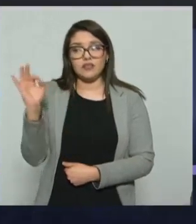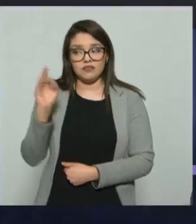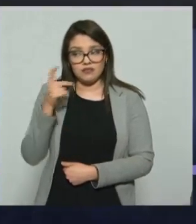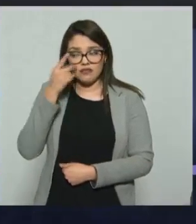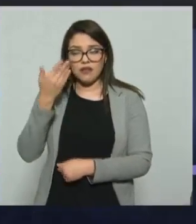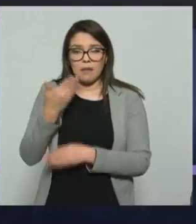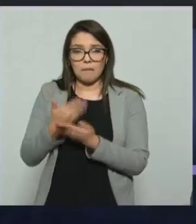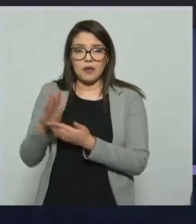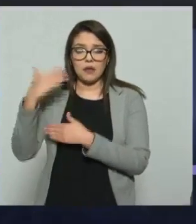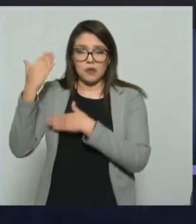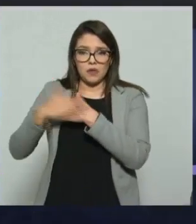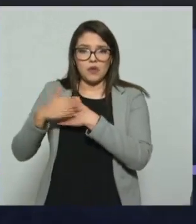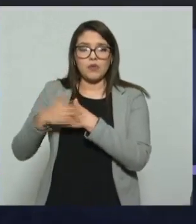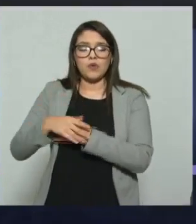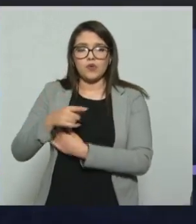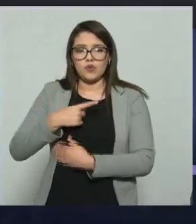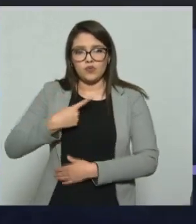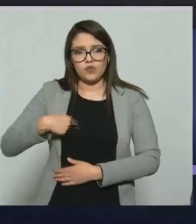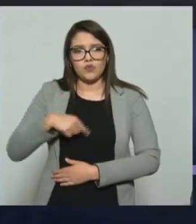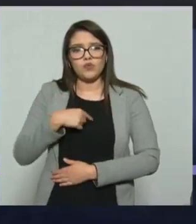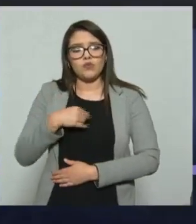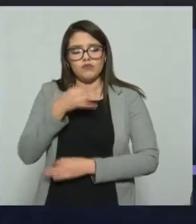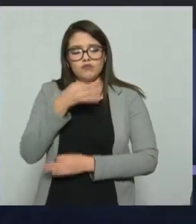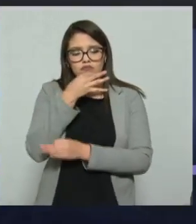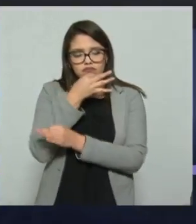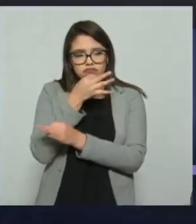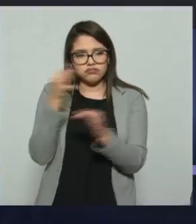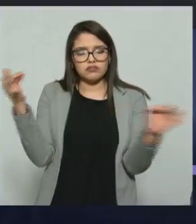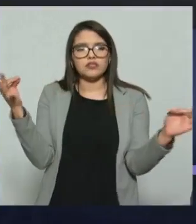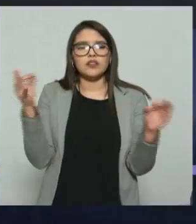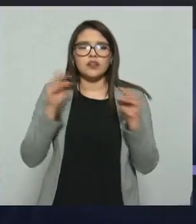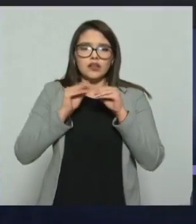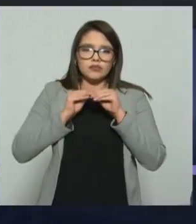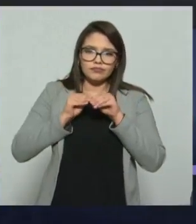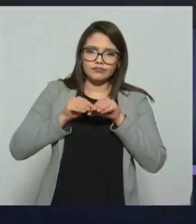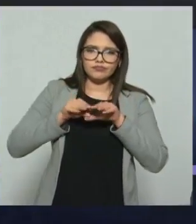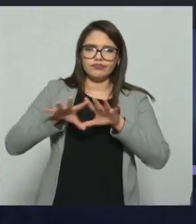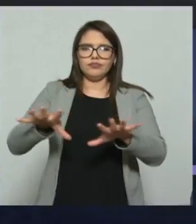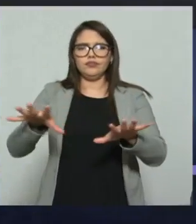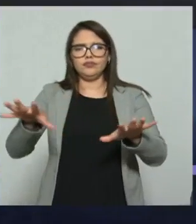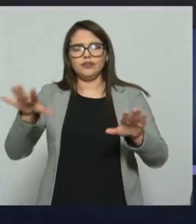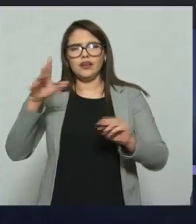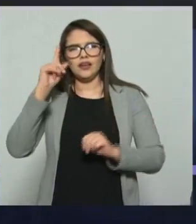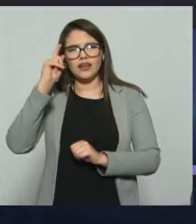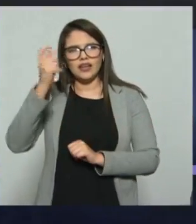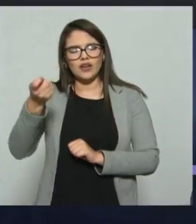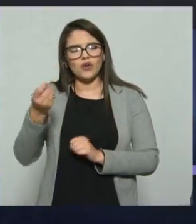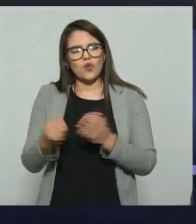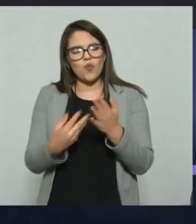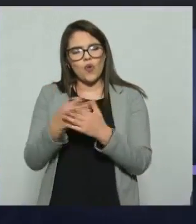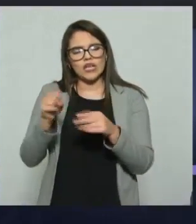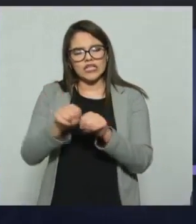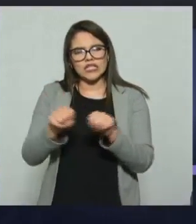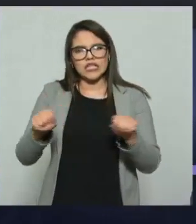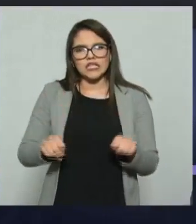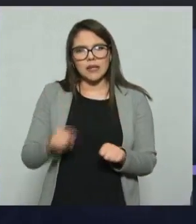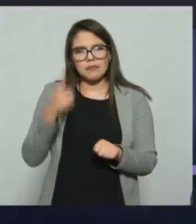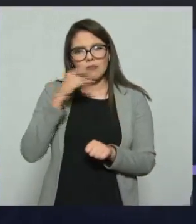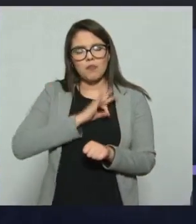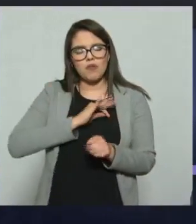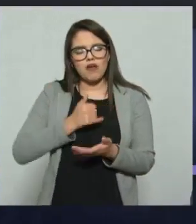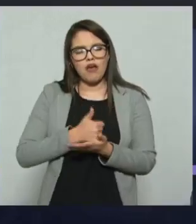próximamente vamos a estar lanzando un sistema y una forma para